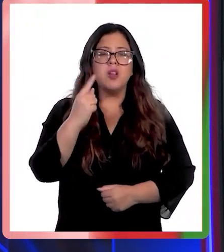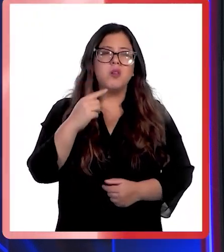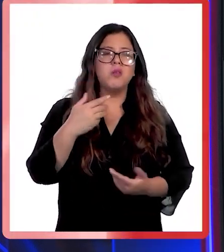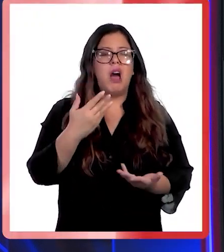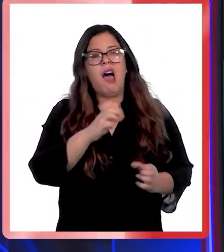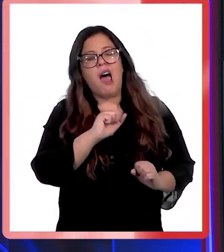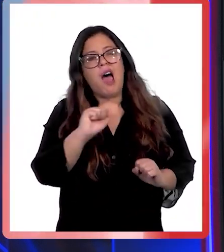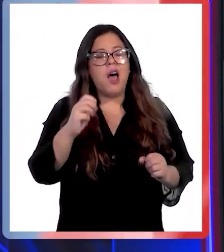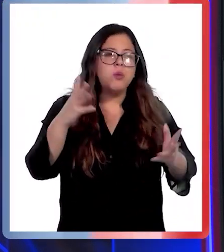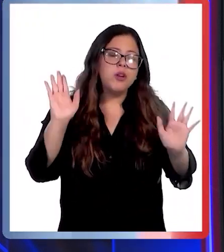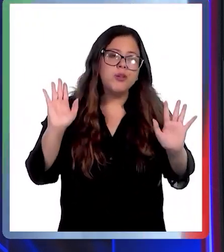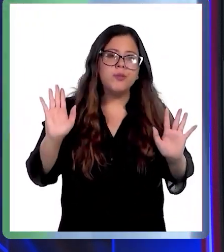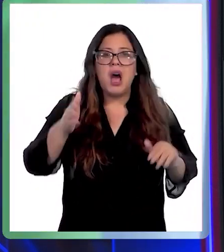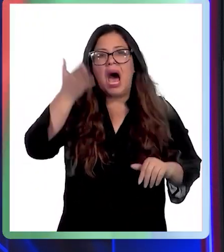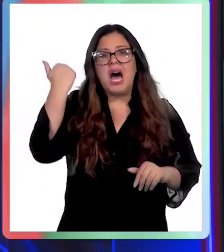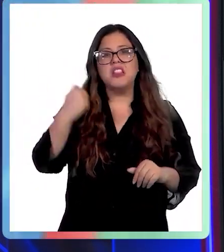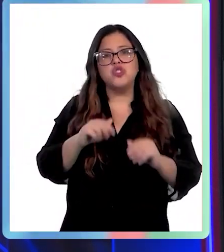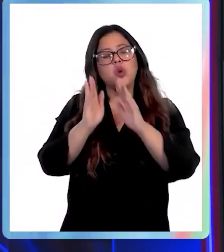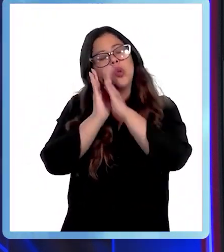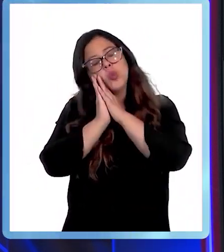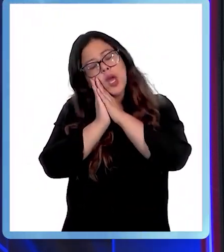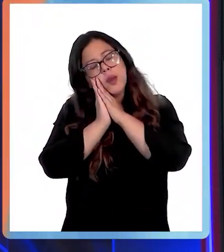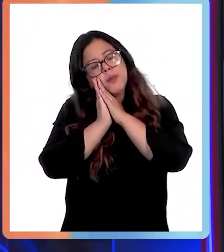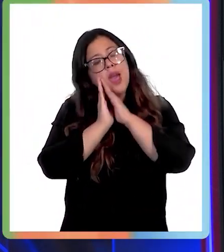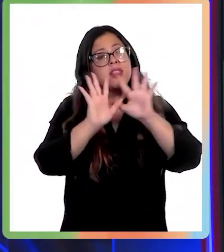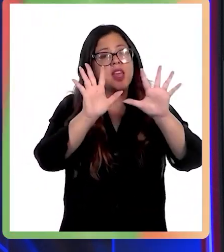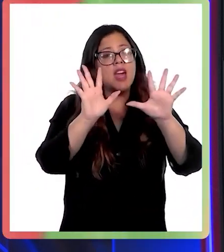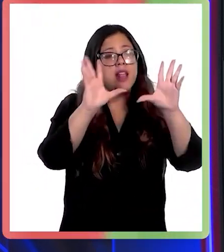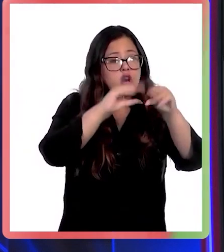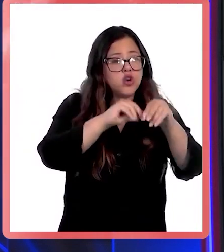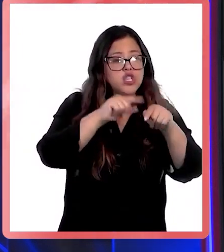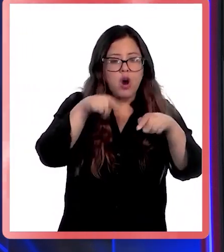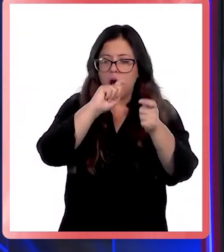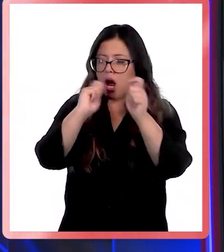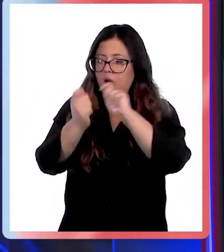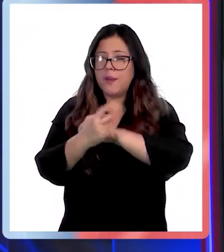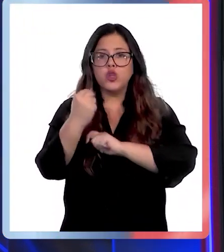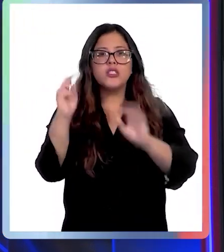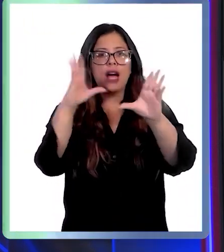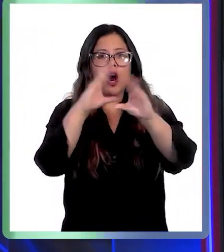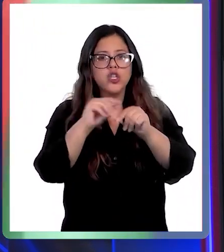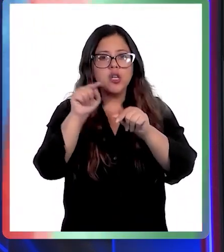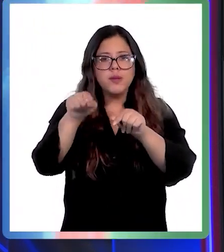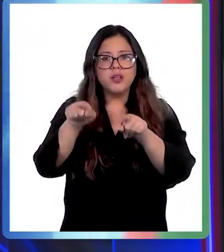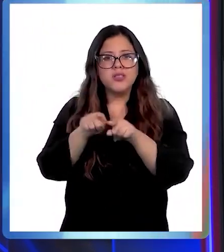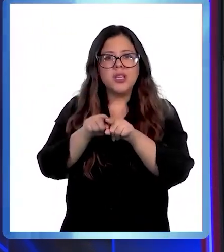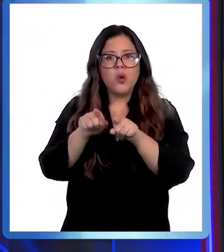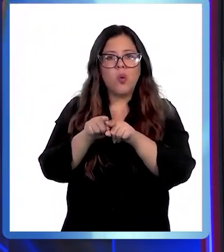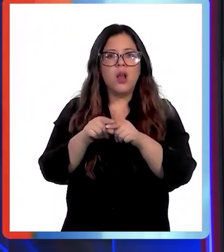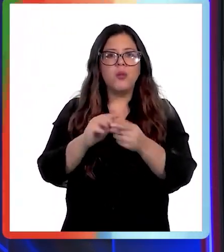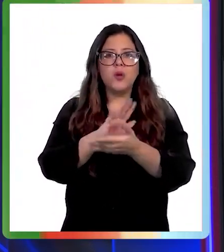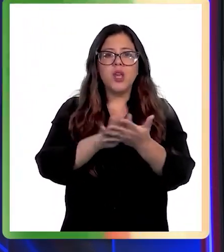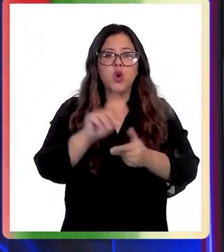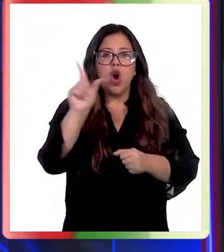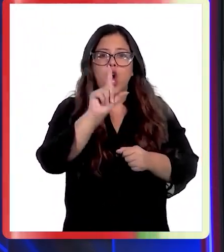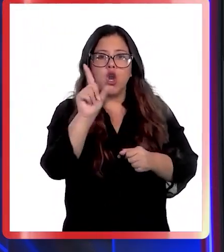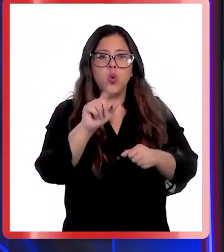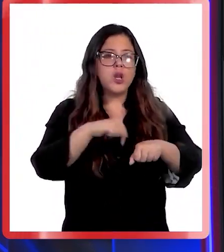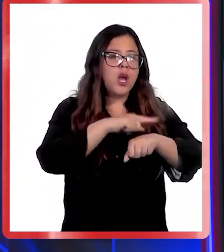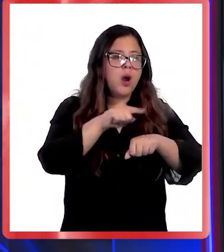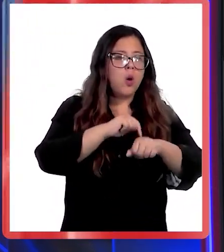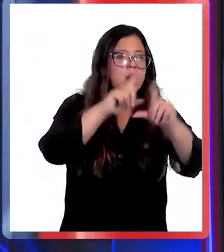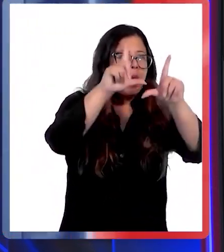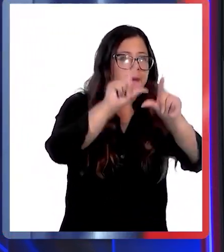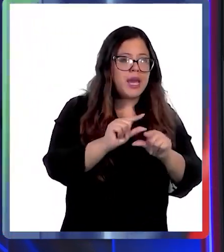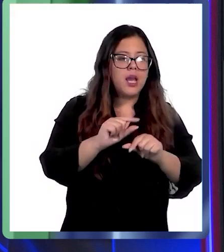diga, pero antes me dormía a las 10, ahora me estoy durmiendo a las 12. Pero a fin de cuentas es algo acumulativo, es el lunes estás durmiendo 2 horas menos,